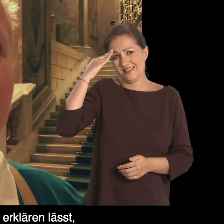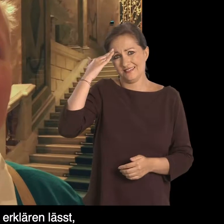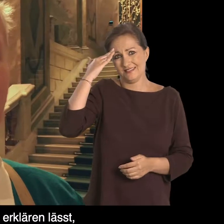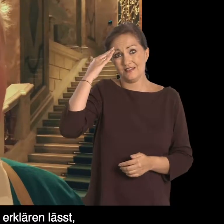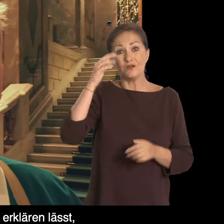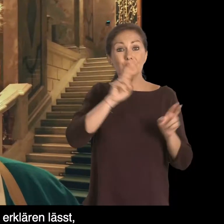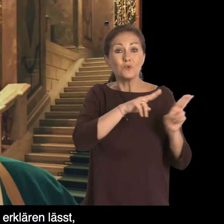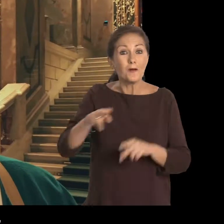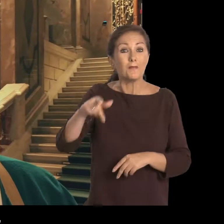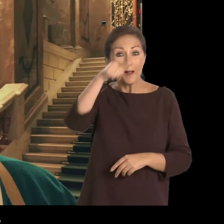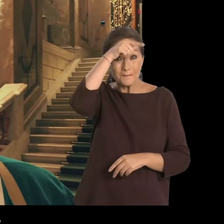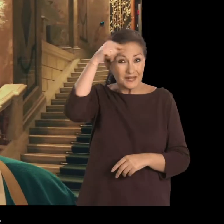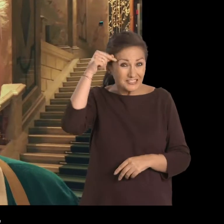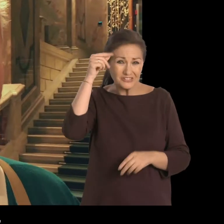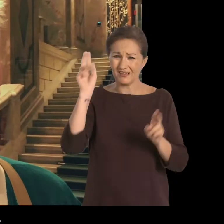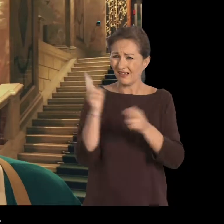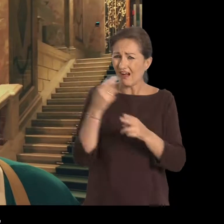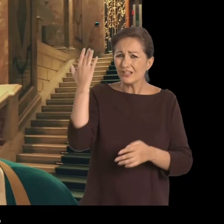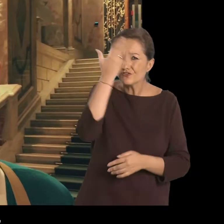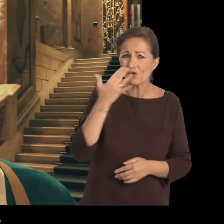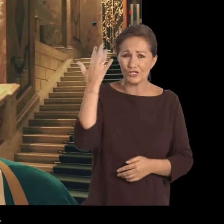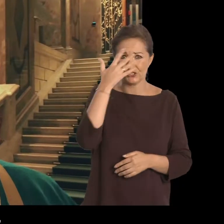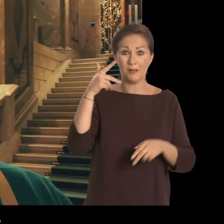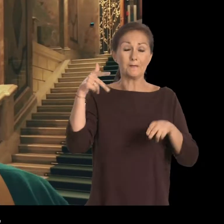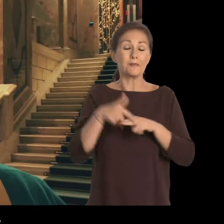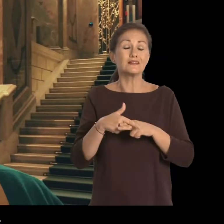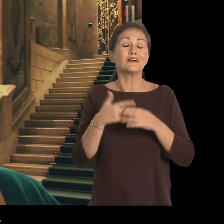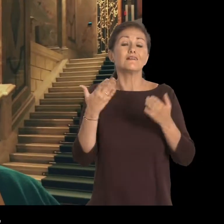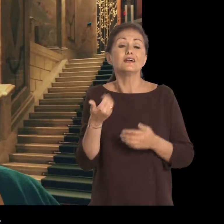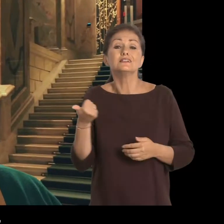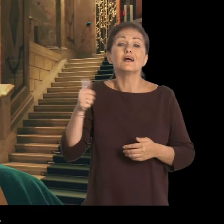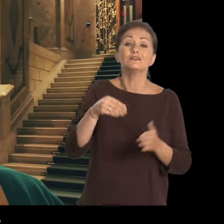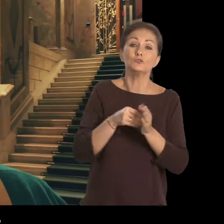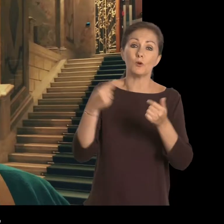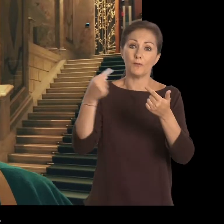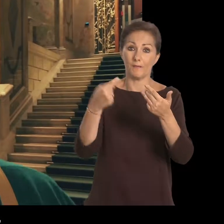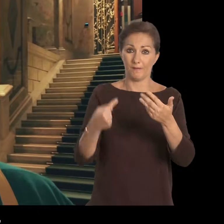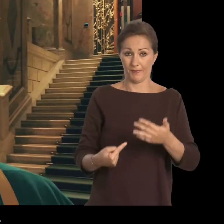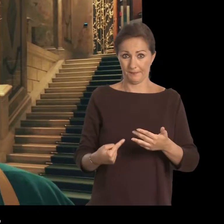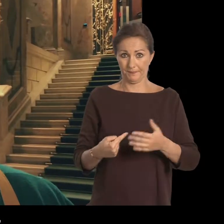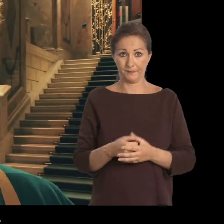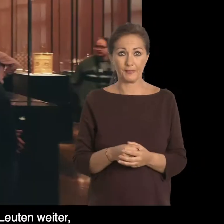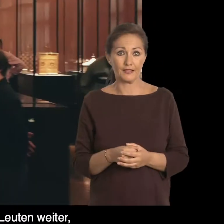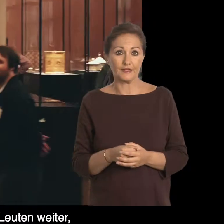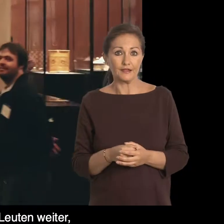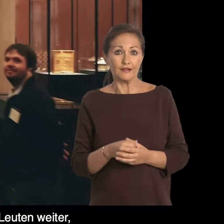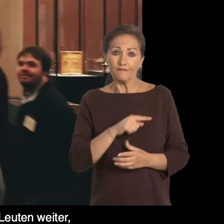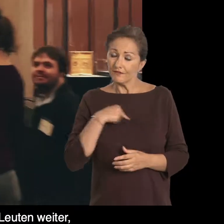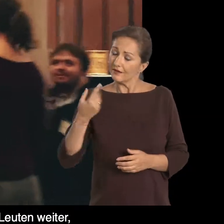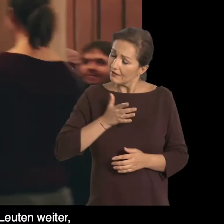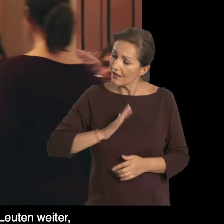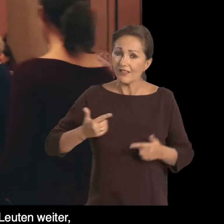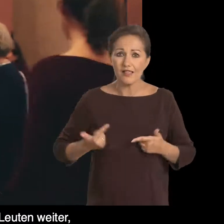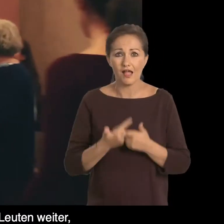verstehen. Denn normale Menschen können sich das nicht vorstellen, was uns fehlt, was wir noch brauchen. Und